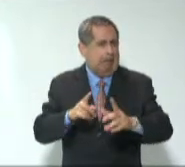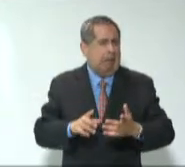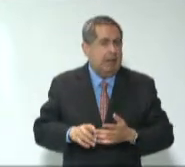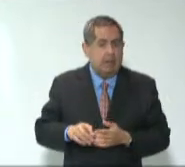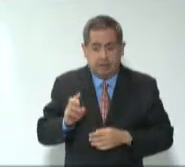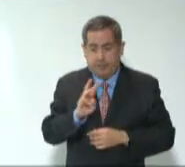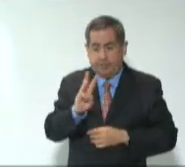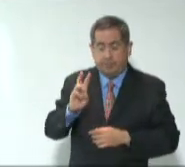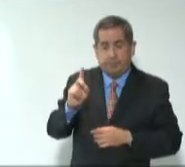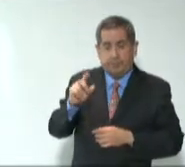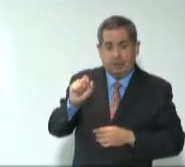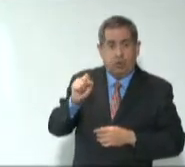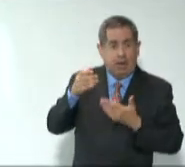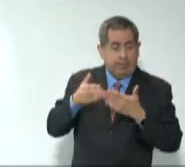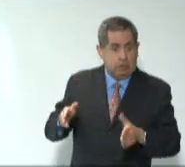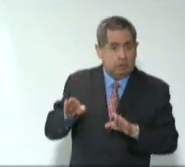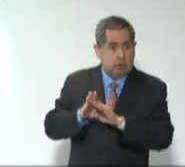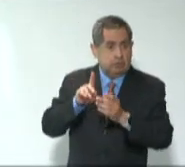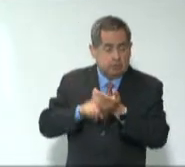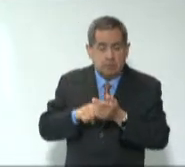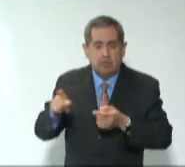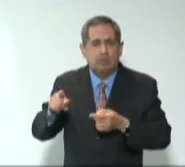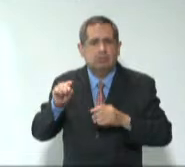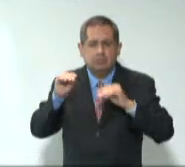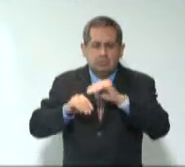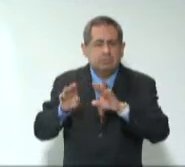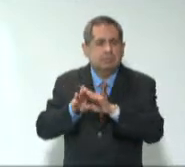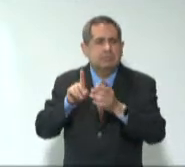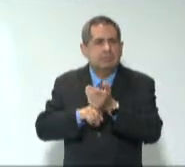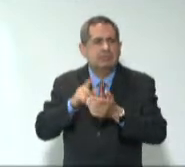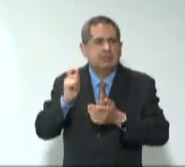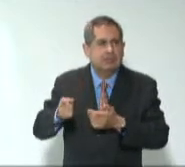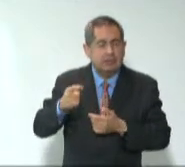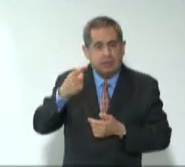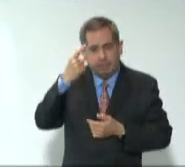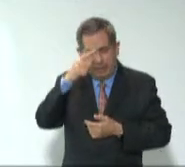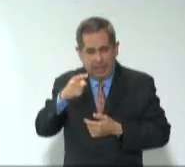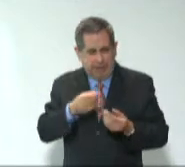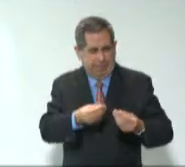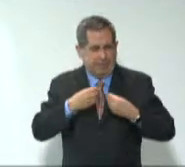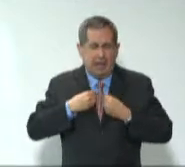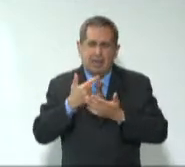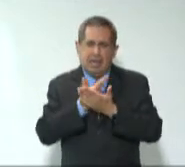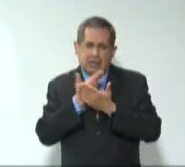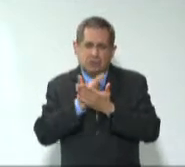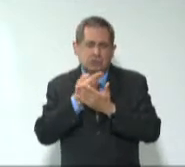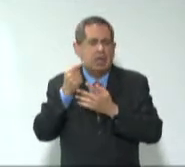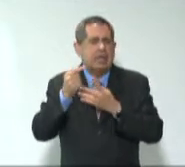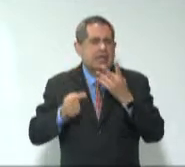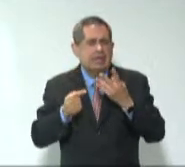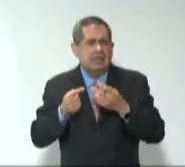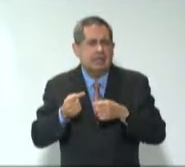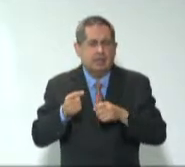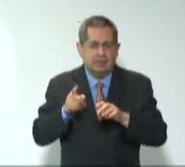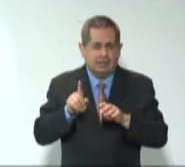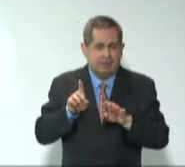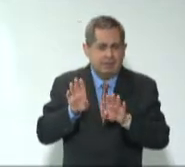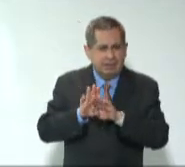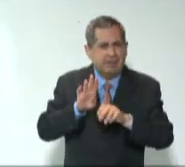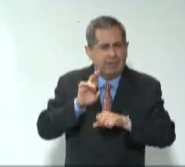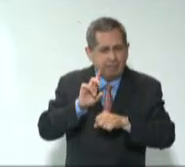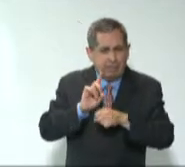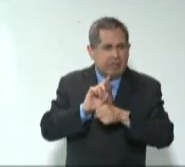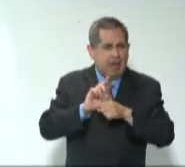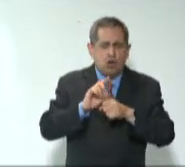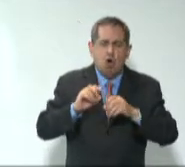la página de datos abiertos o en la sección en esta página de datos abiertos que me da toda la estadística no diariamente no la que todo el diario